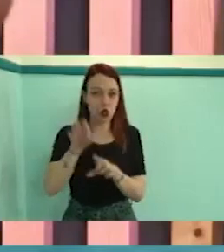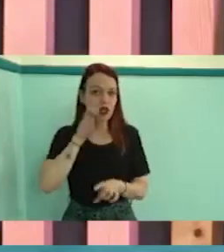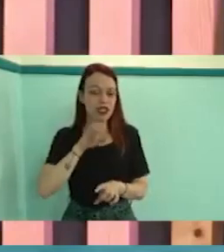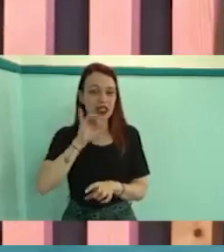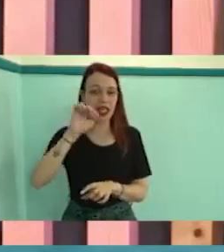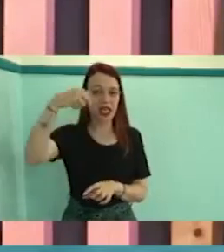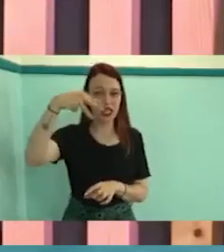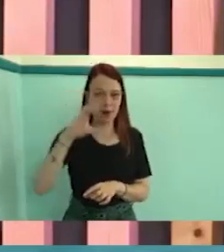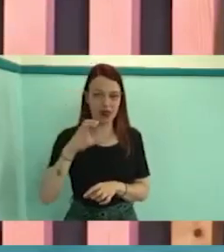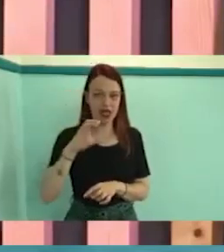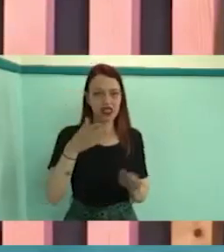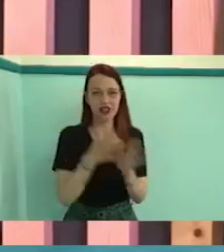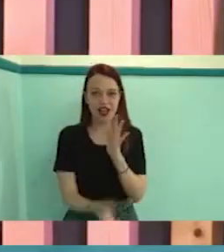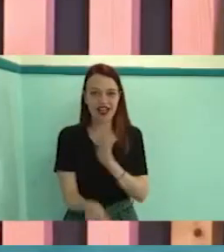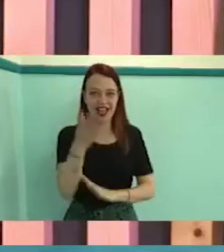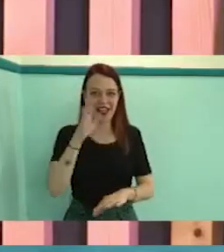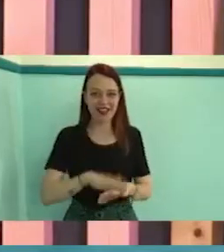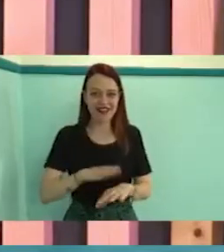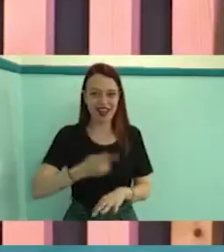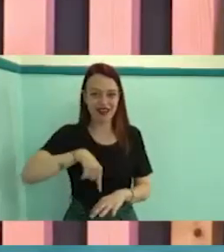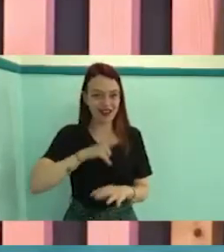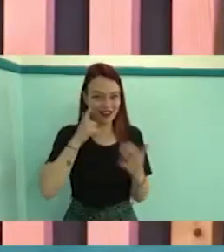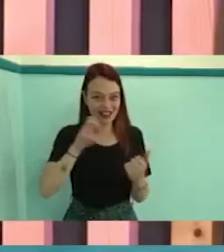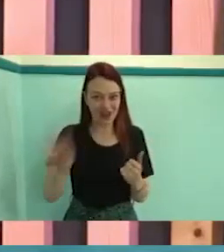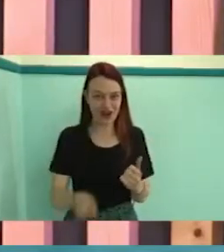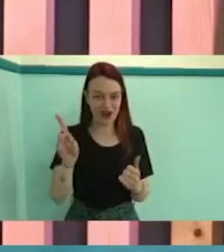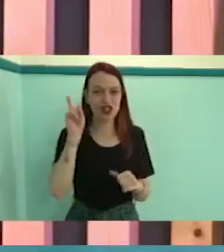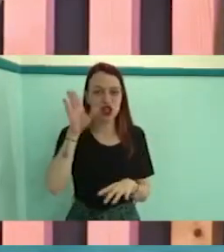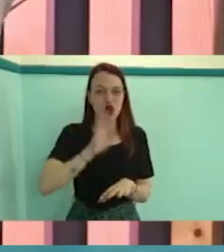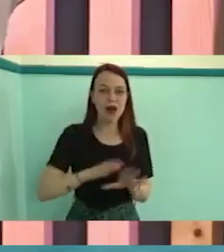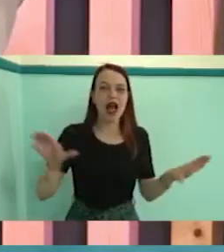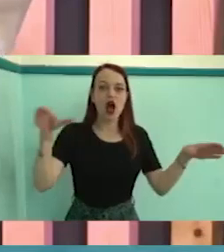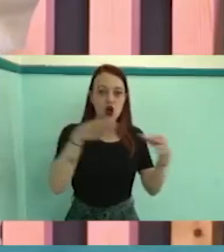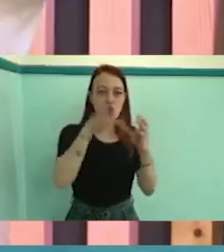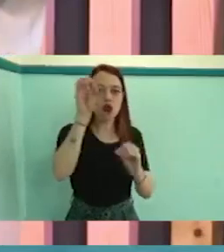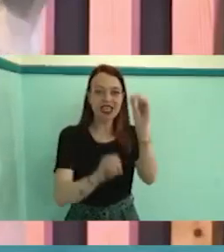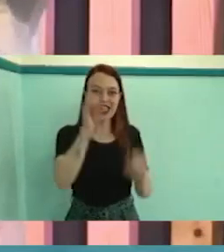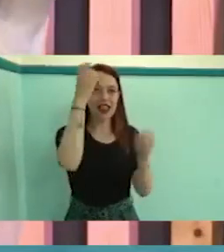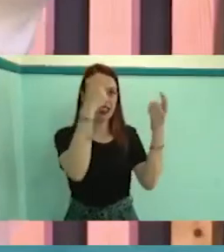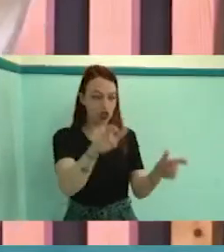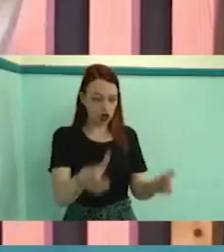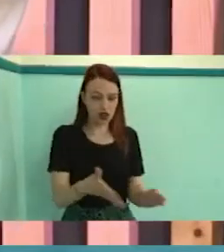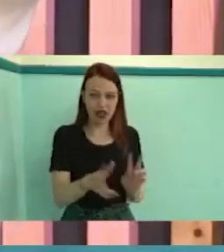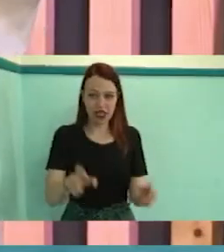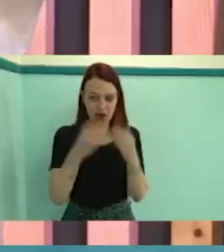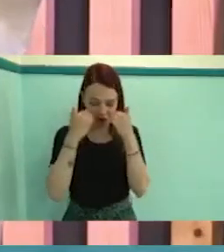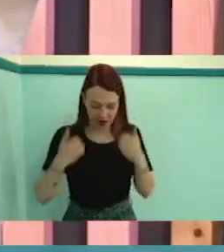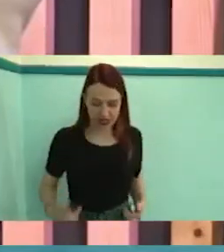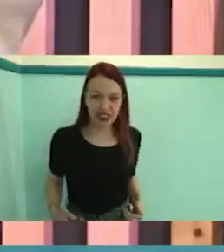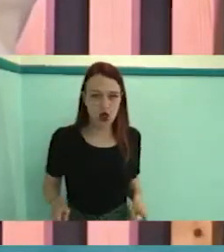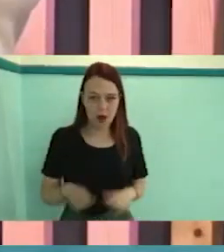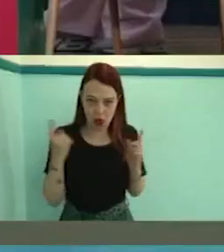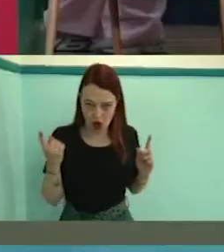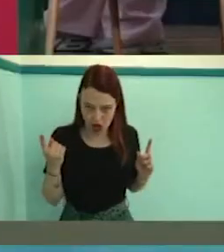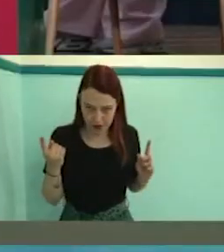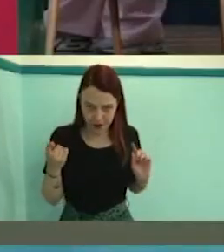imc nunca fue creado para para unos parámetros de salud fue creado para medir grupos estadísticos vale que no mide ni apariencia física o sea pide